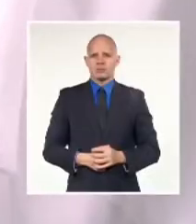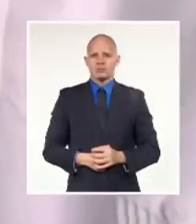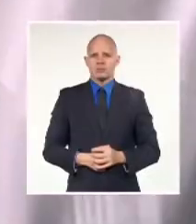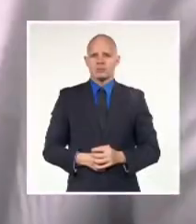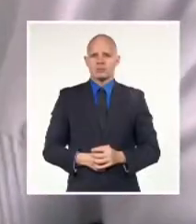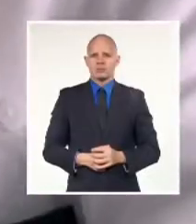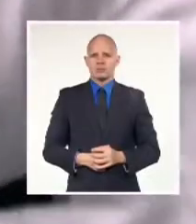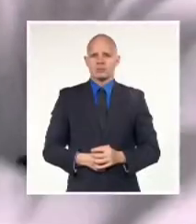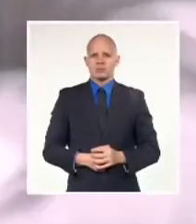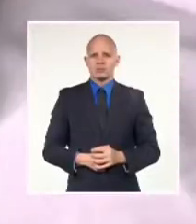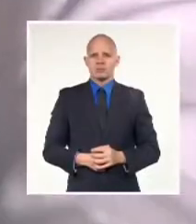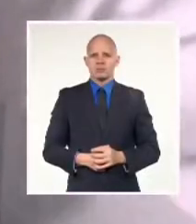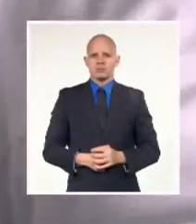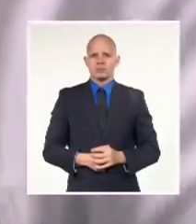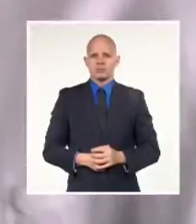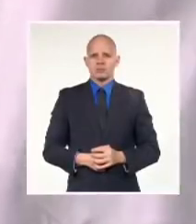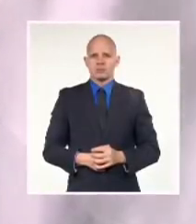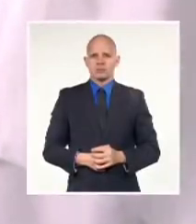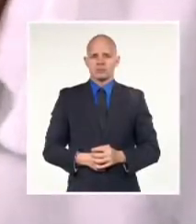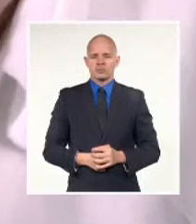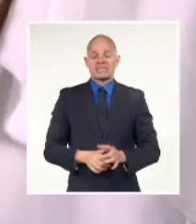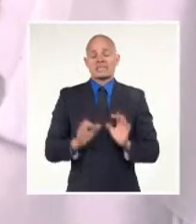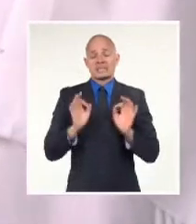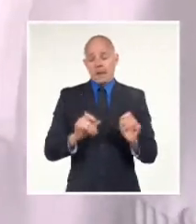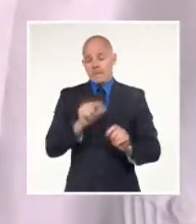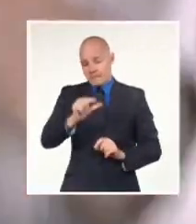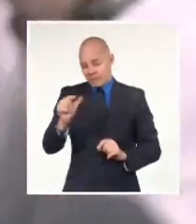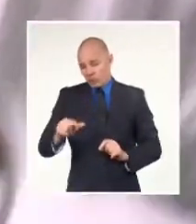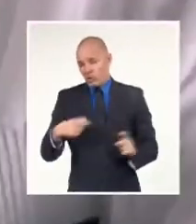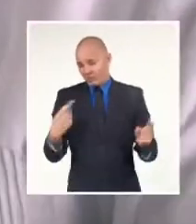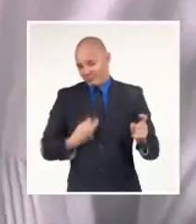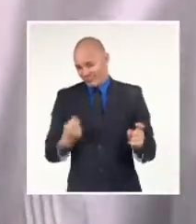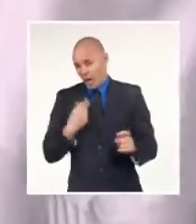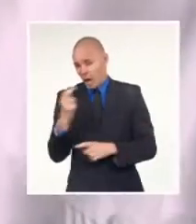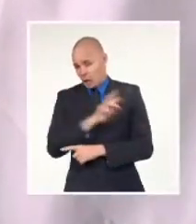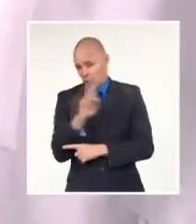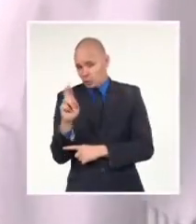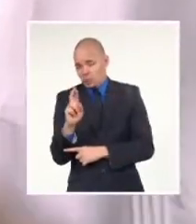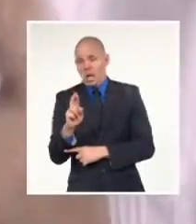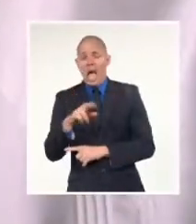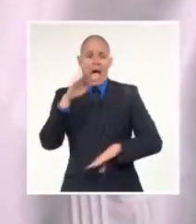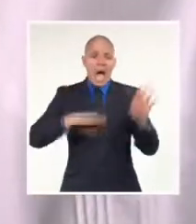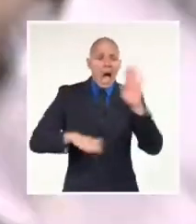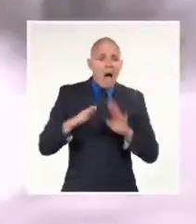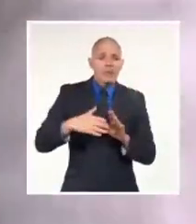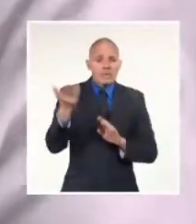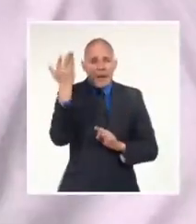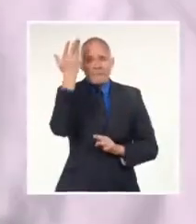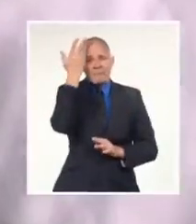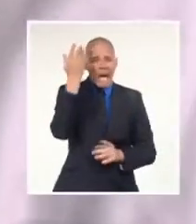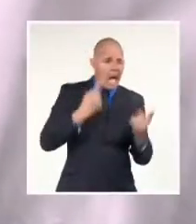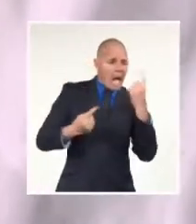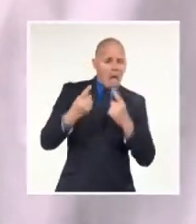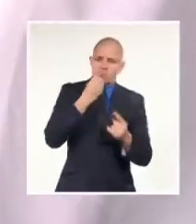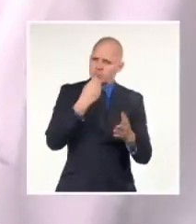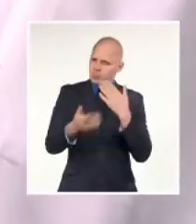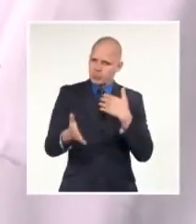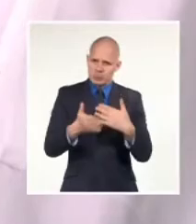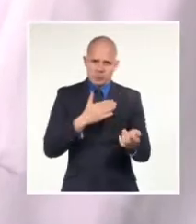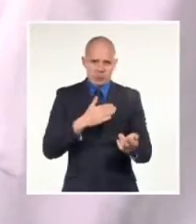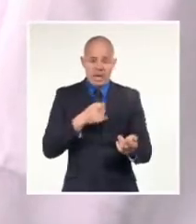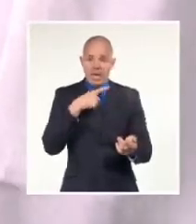Que el revolucionario lucha para triunfar. Y esto de coger golpe en la cabeza, si teníamos macanas, pues vamos para encima con